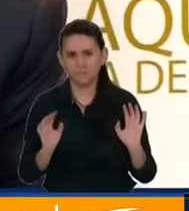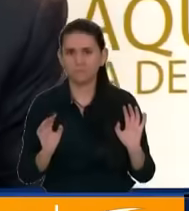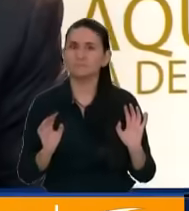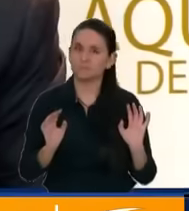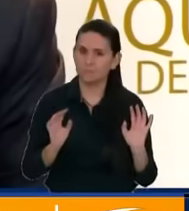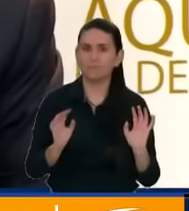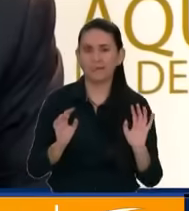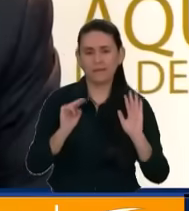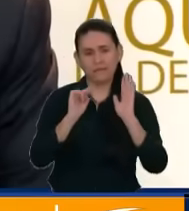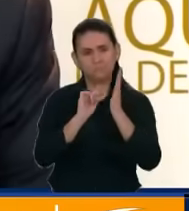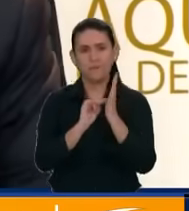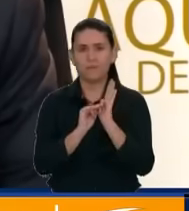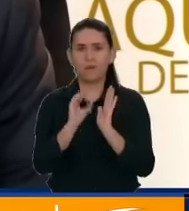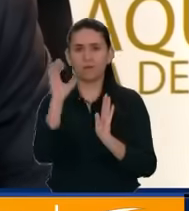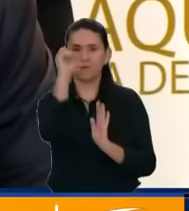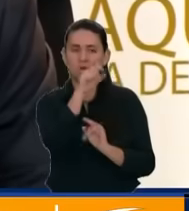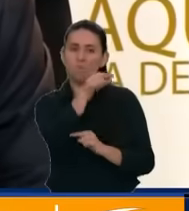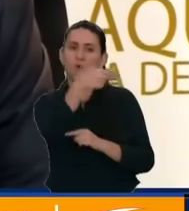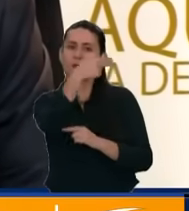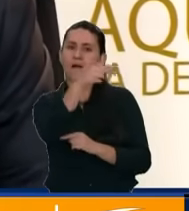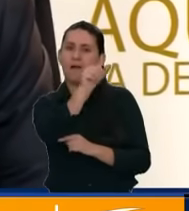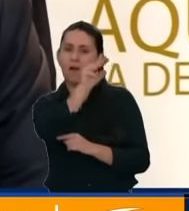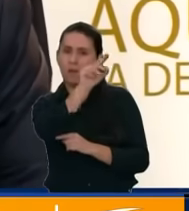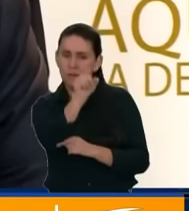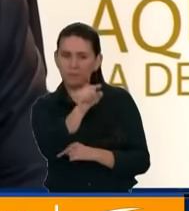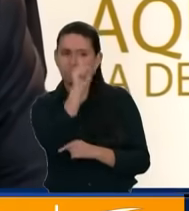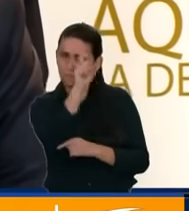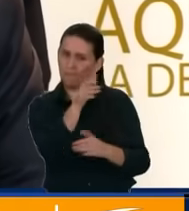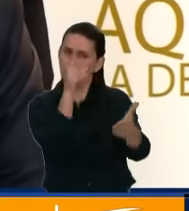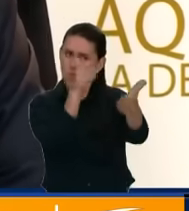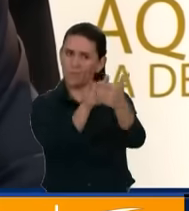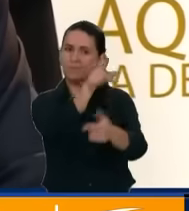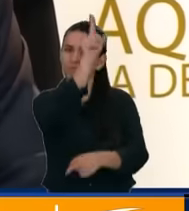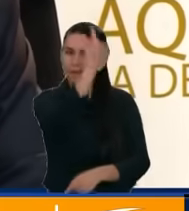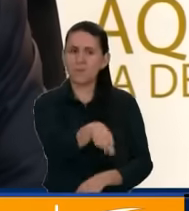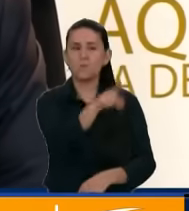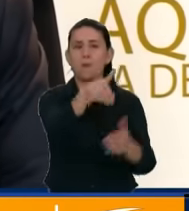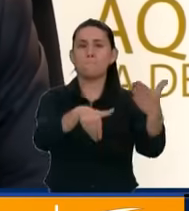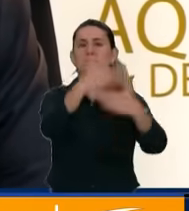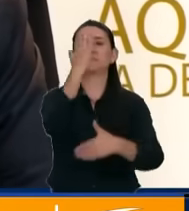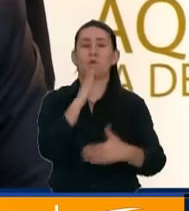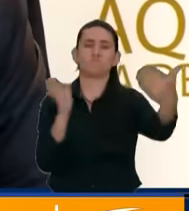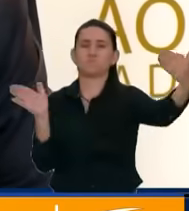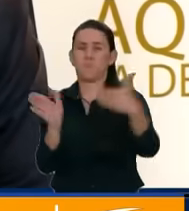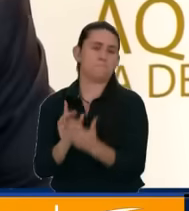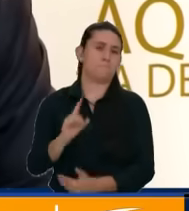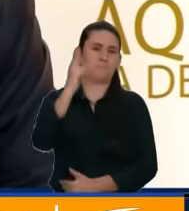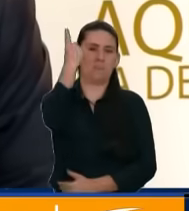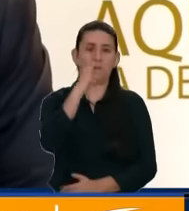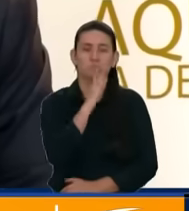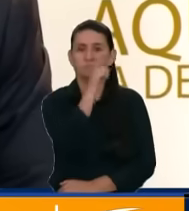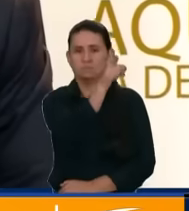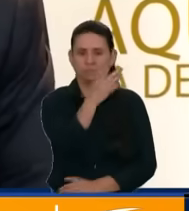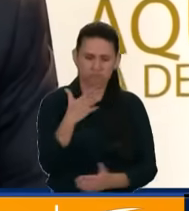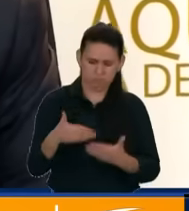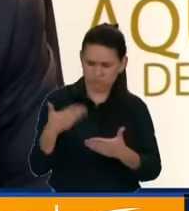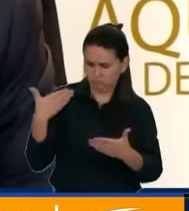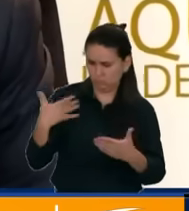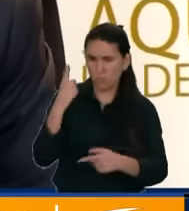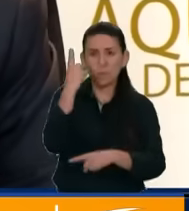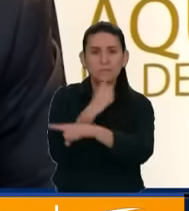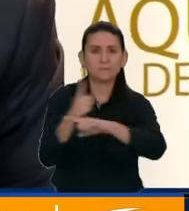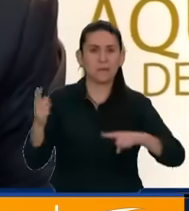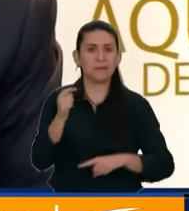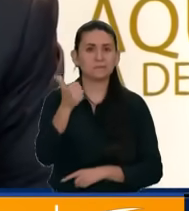de nombrar a Hamas y de condenarlo por los ataques que iniciaron esta guerra hace ya una